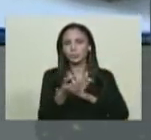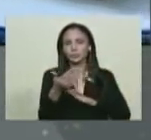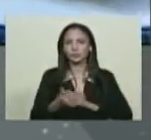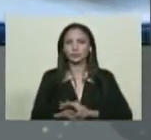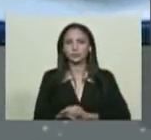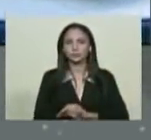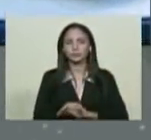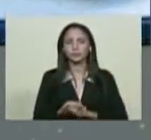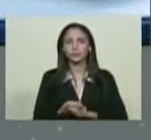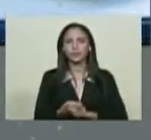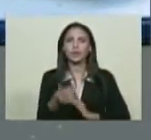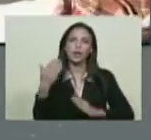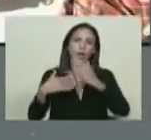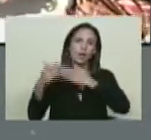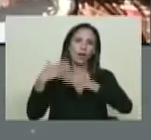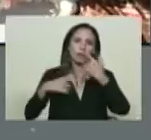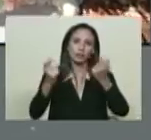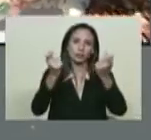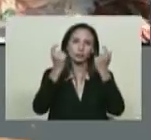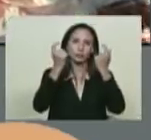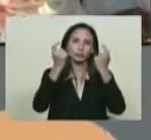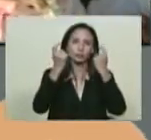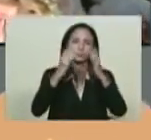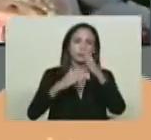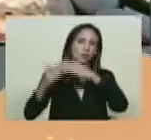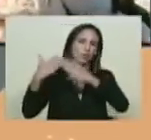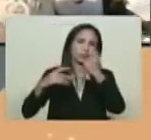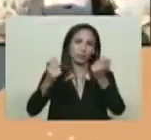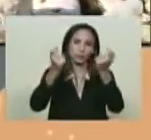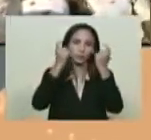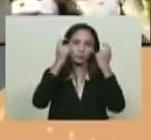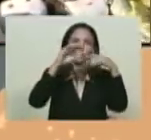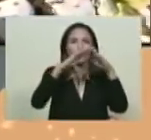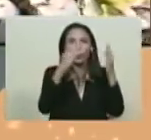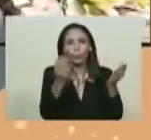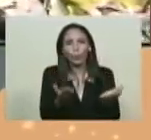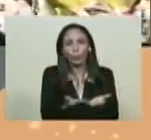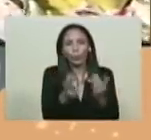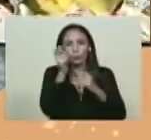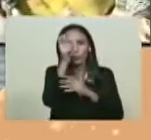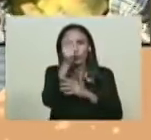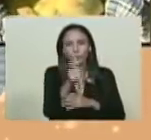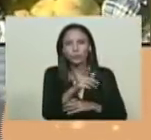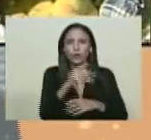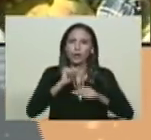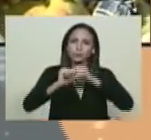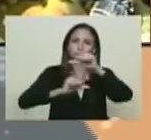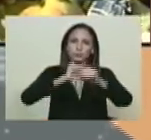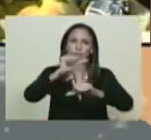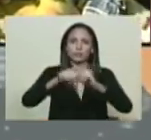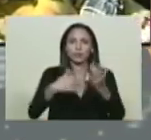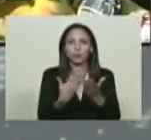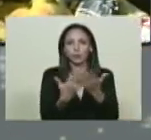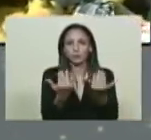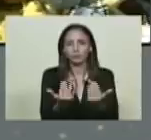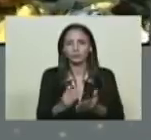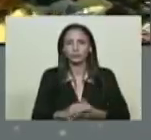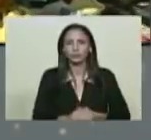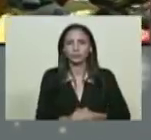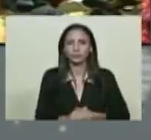que cultivaron las civilizaciones del mundo entero, de la humanidad durante siglos.